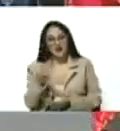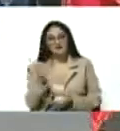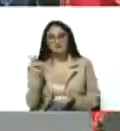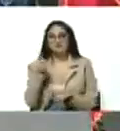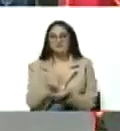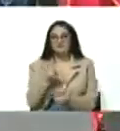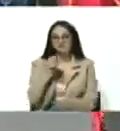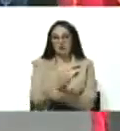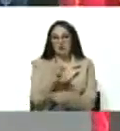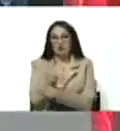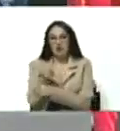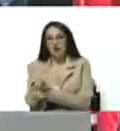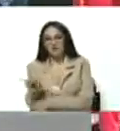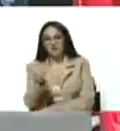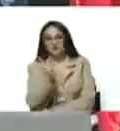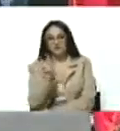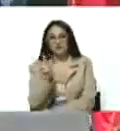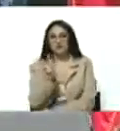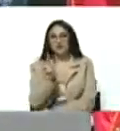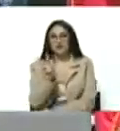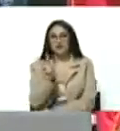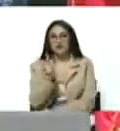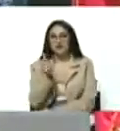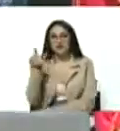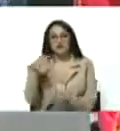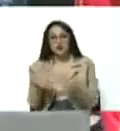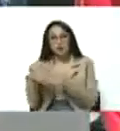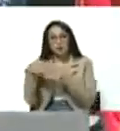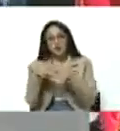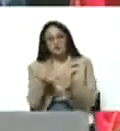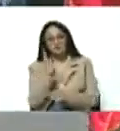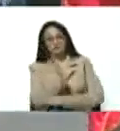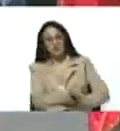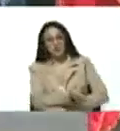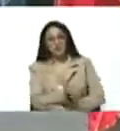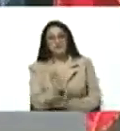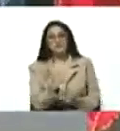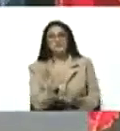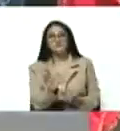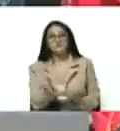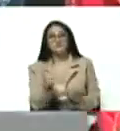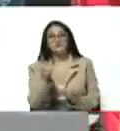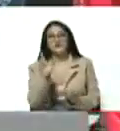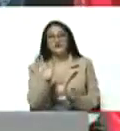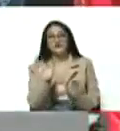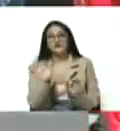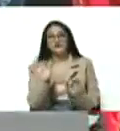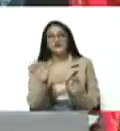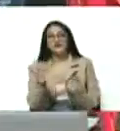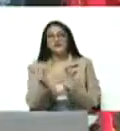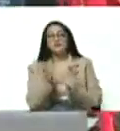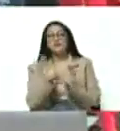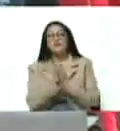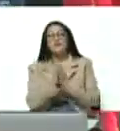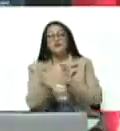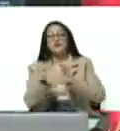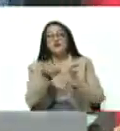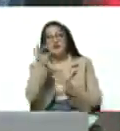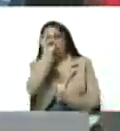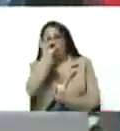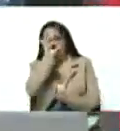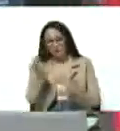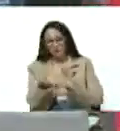venir a imponerle a Venezuela desde Estados Unidos sanciones, vaya a la base, se paltó, porque aquí somos libres, somos soberanos,